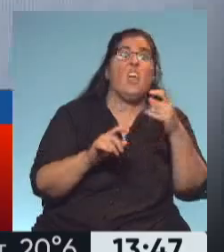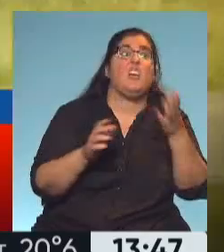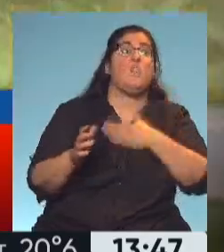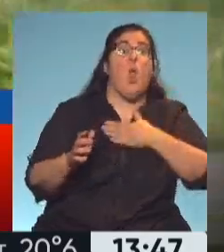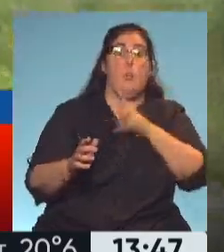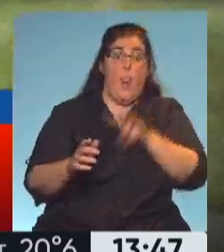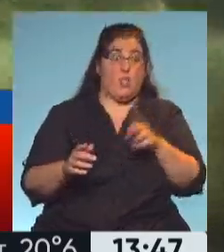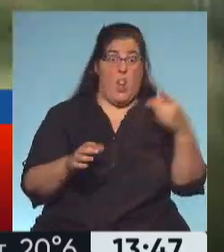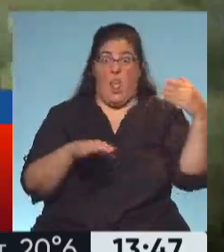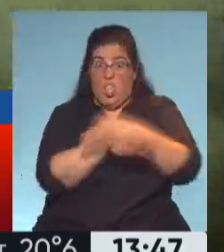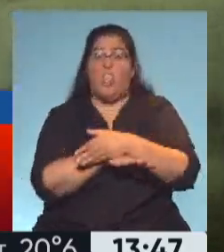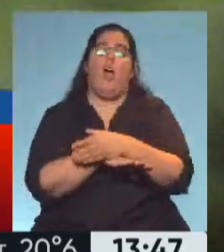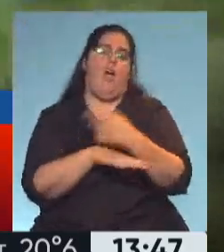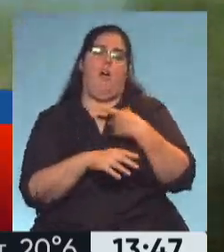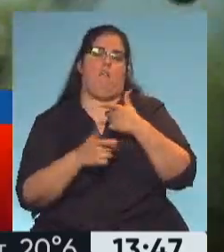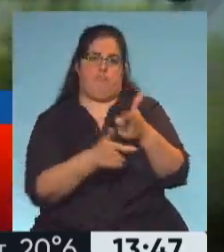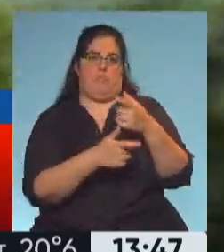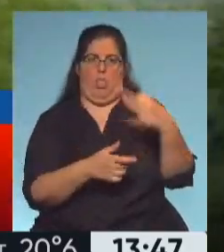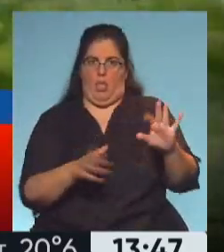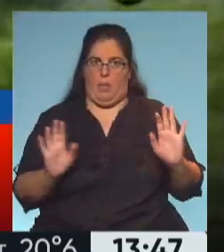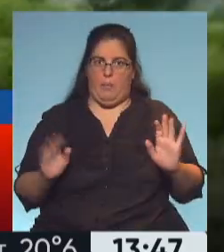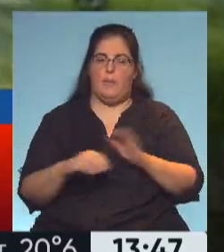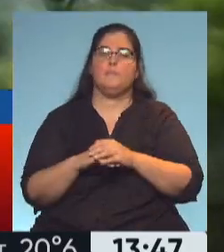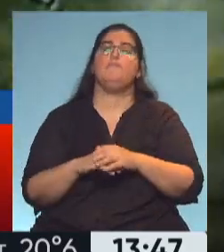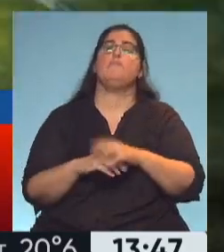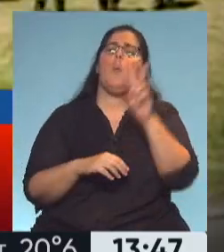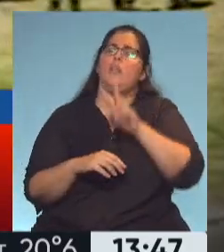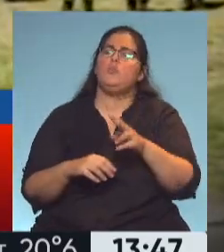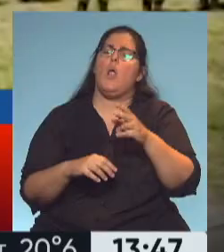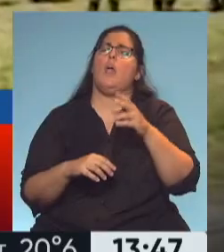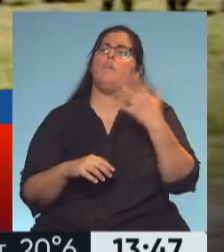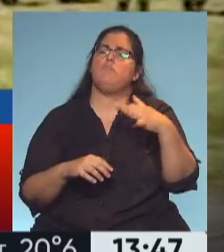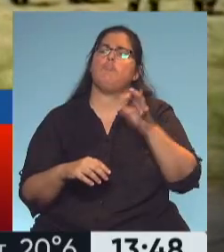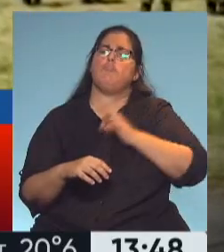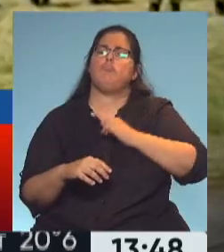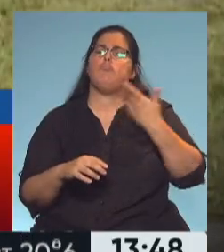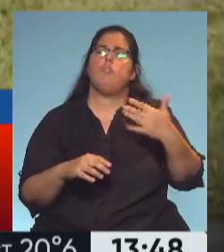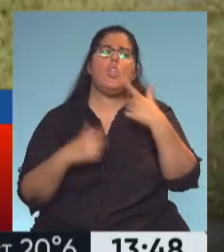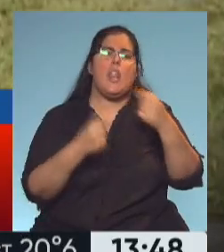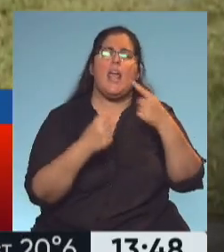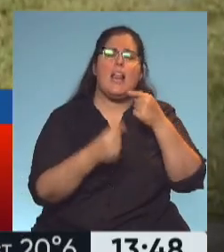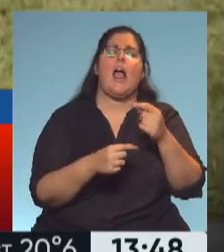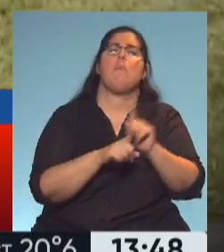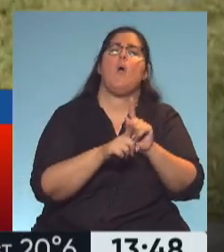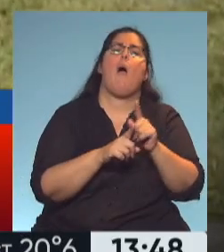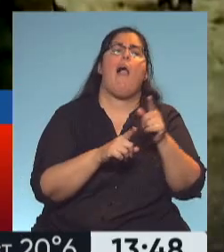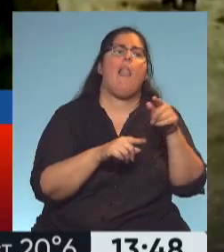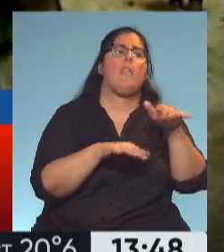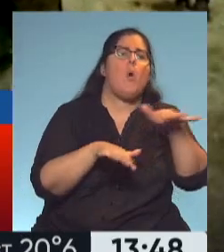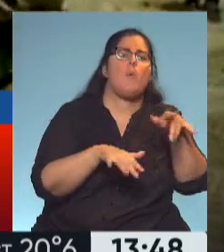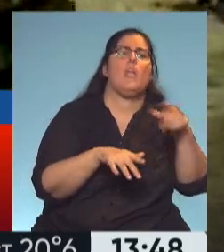Venezuela. Desde hace 20 años, Venezuela reclama acciones del gobierno colombiano para desactivar los conflictos en la